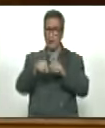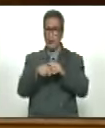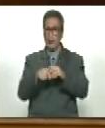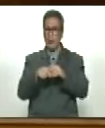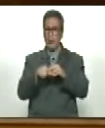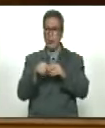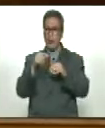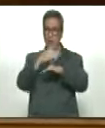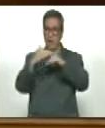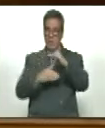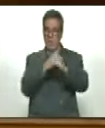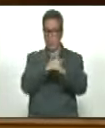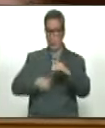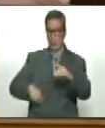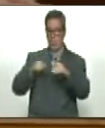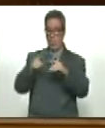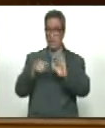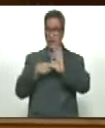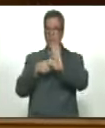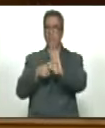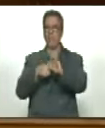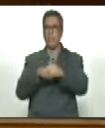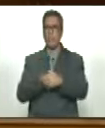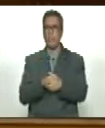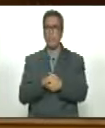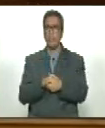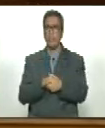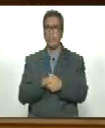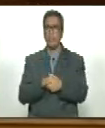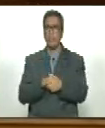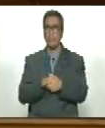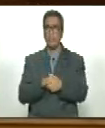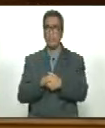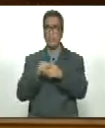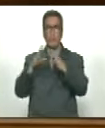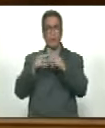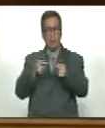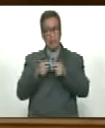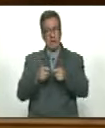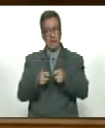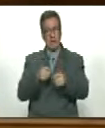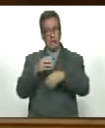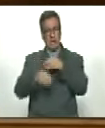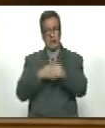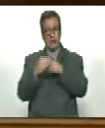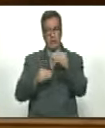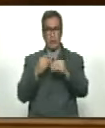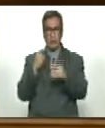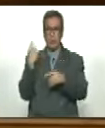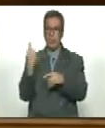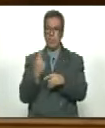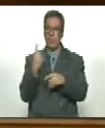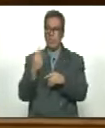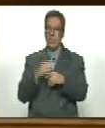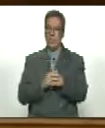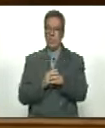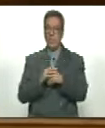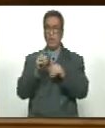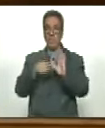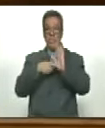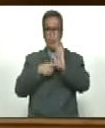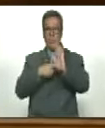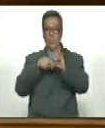con las que la vicepresidenta demostró el daño que intentaron causar, pero sobre todo